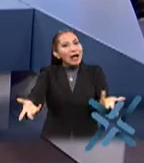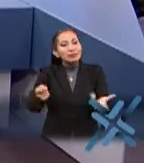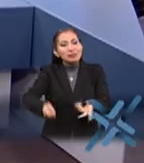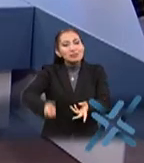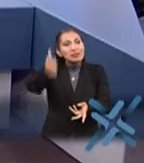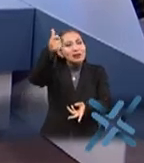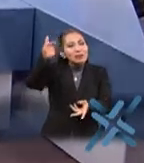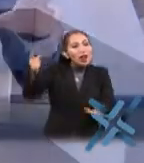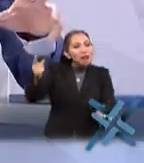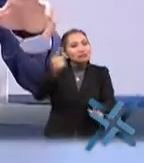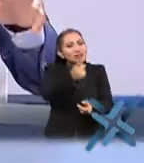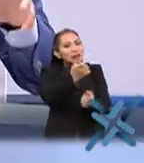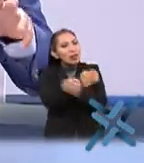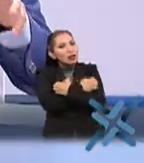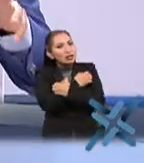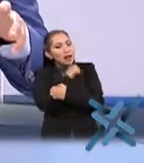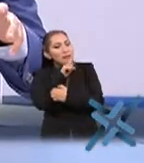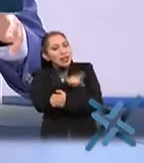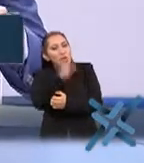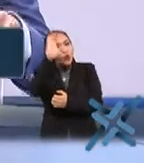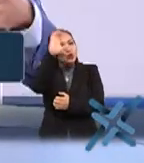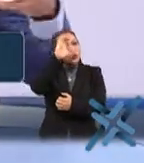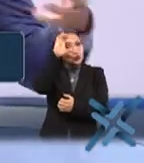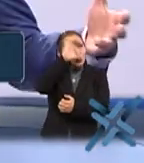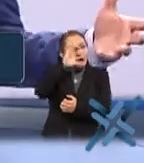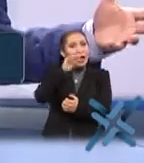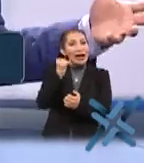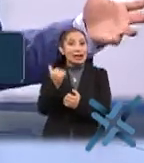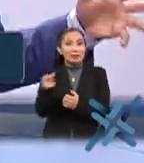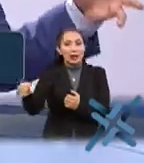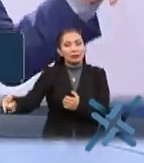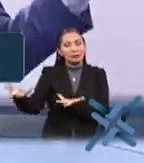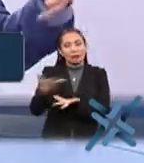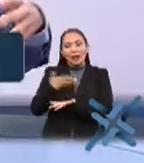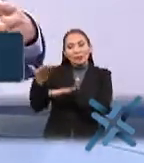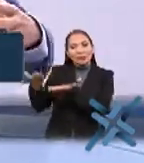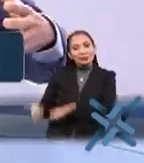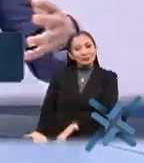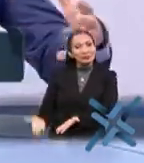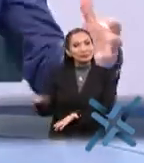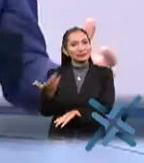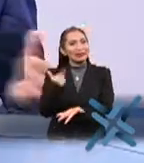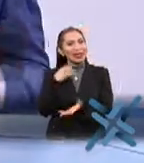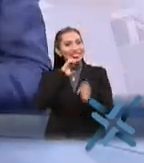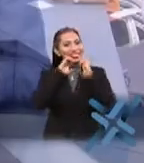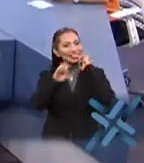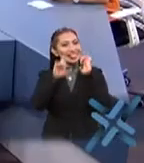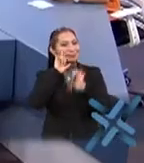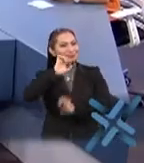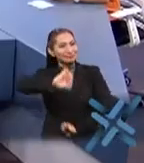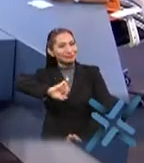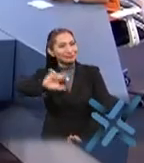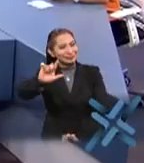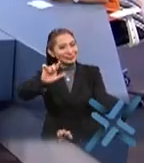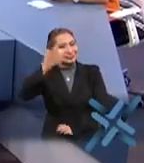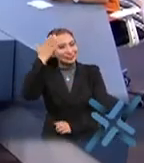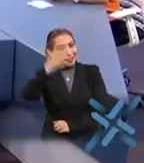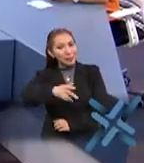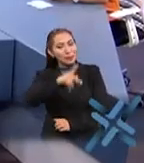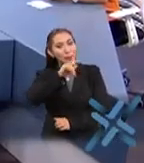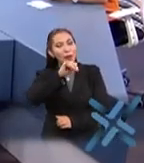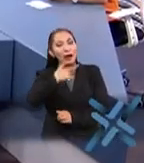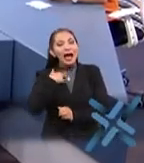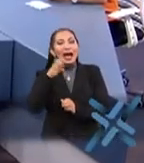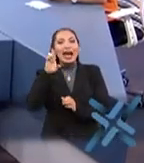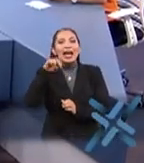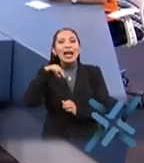primera fila, no solo la educación, sino también la cultura. Y para ello tenemos a nuestra entrevistadora de estos grandes programas, se